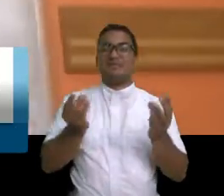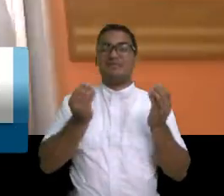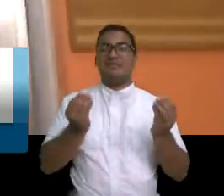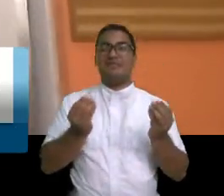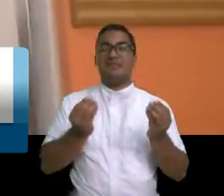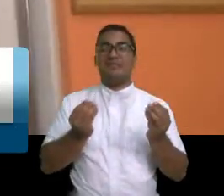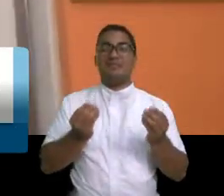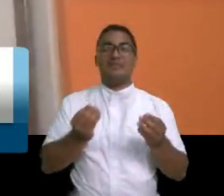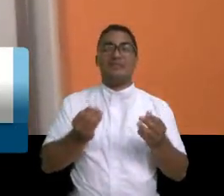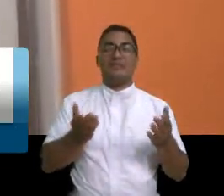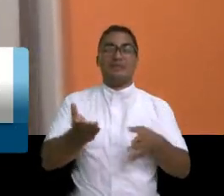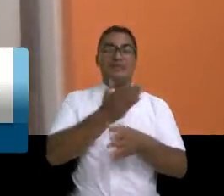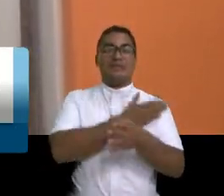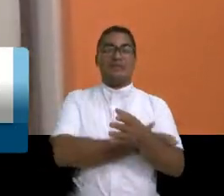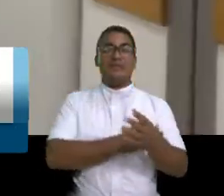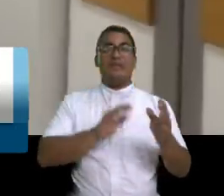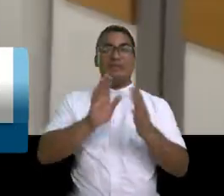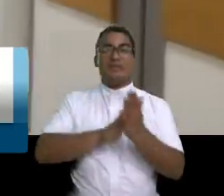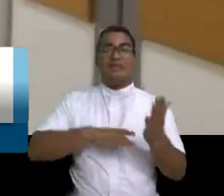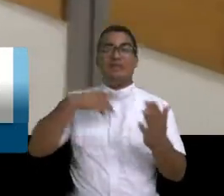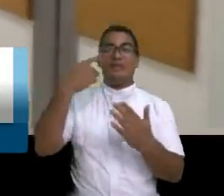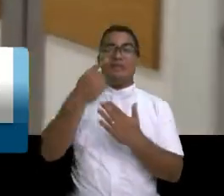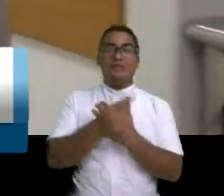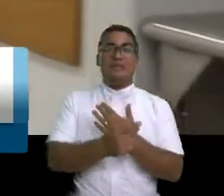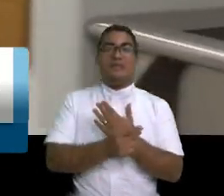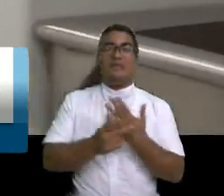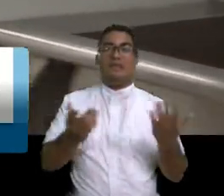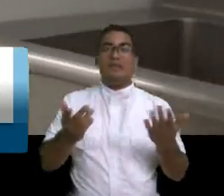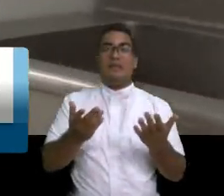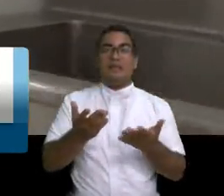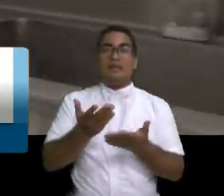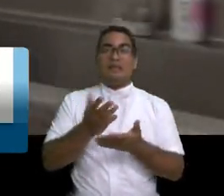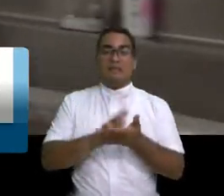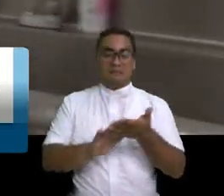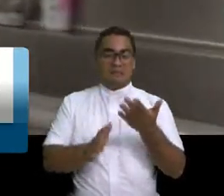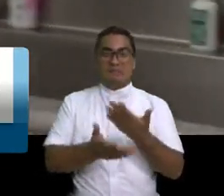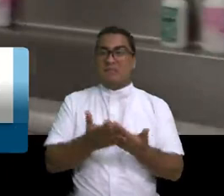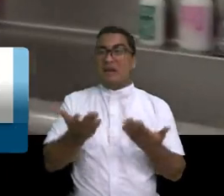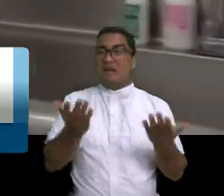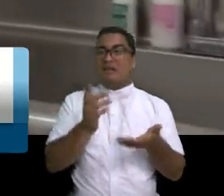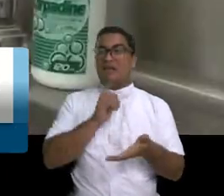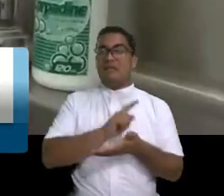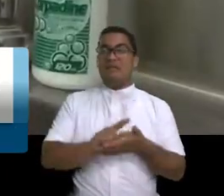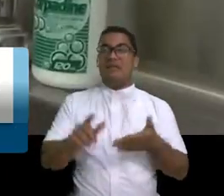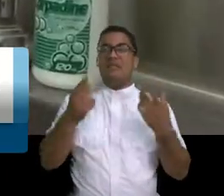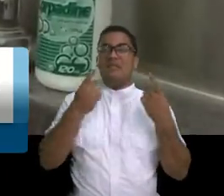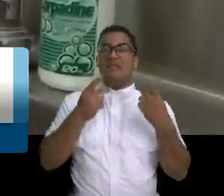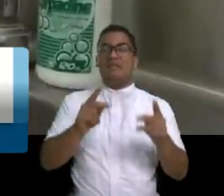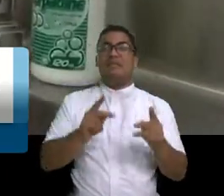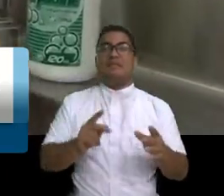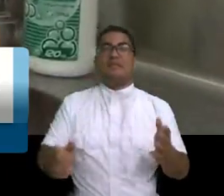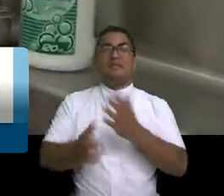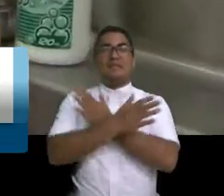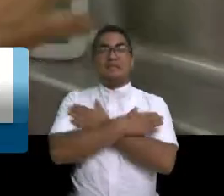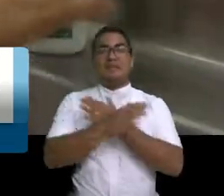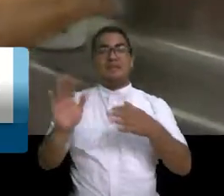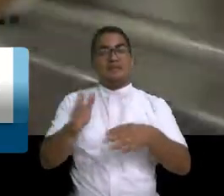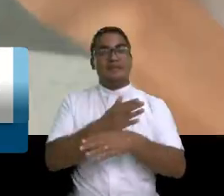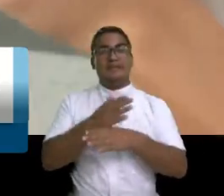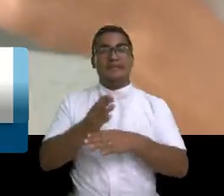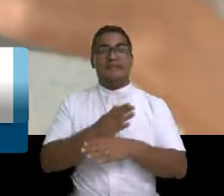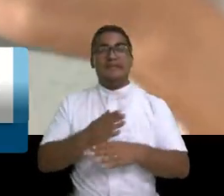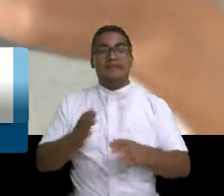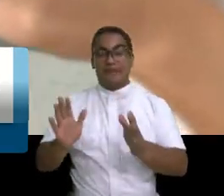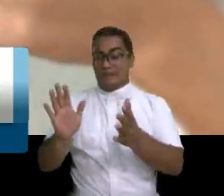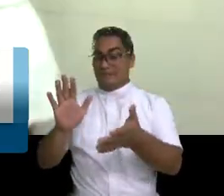inicio del programa, el saludo, ¿verdad? Porque las manos las podemos andar limpias, pero podría ser un saludo diferente para evitar el roce de